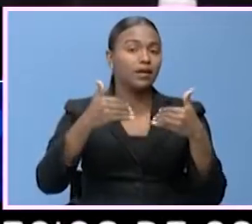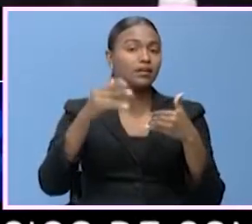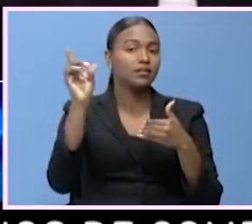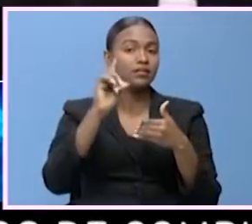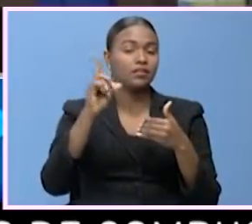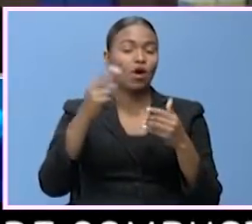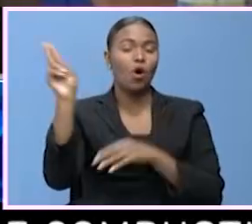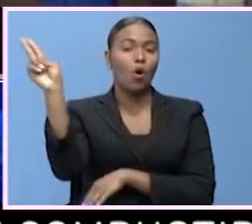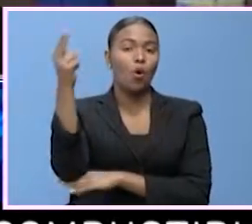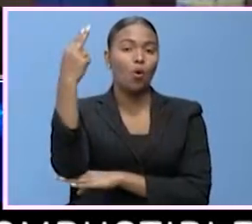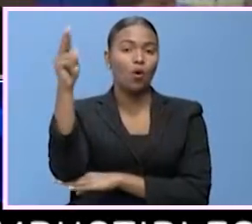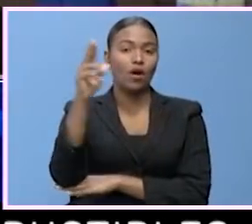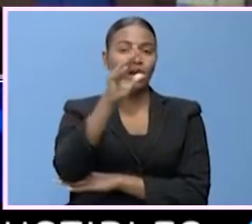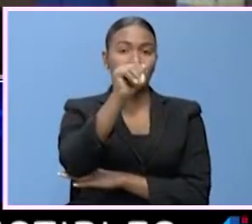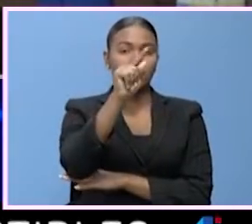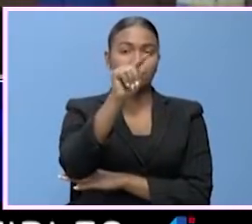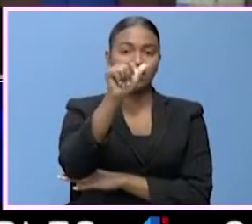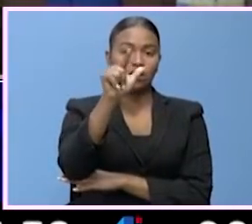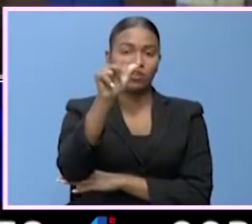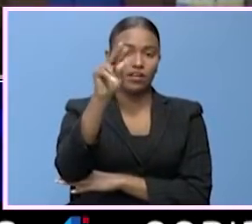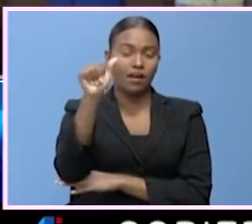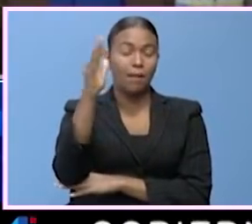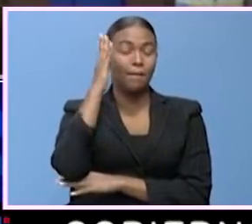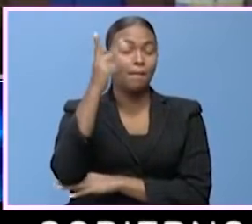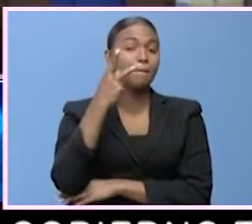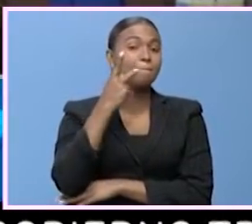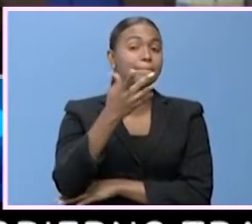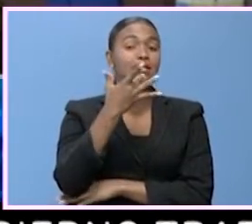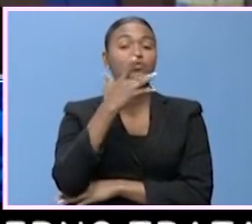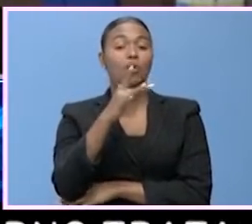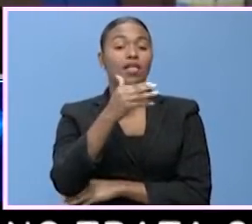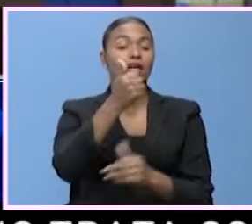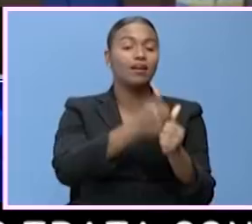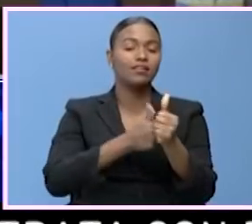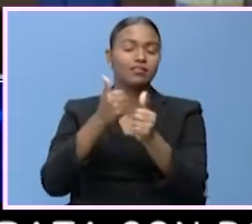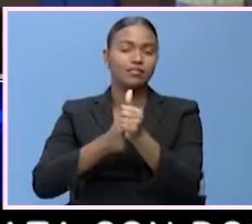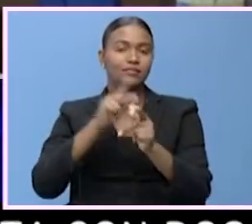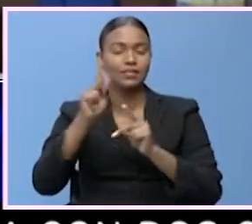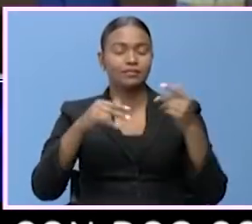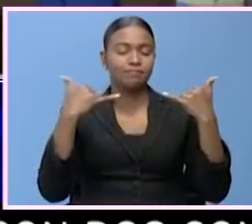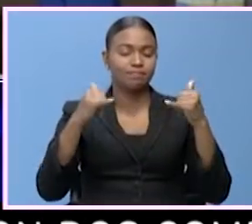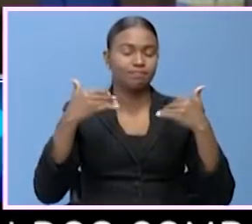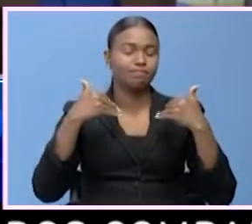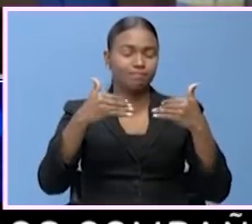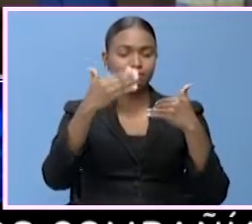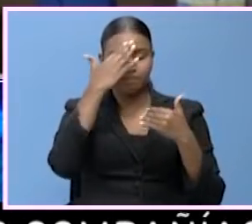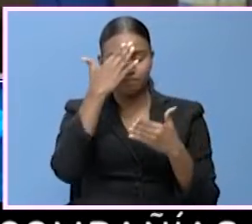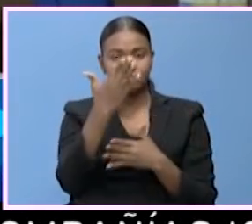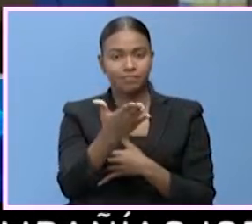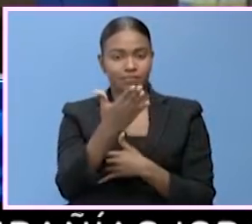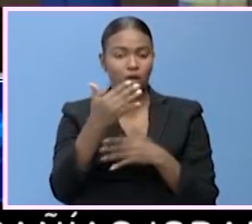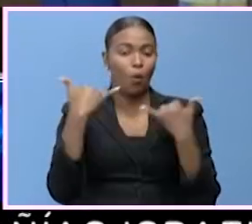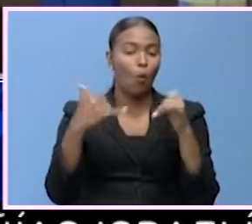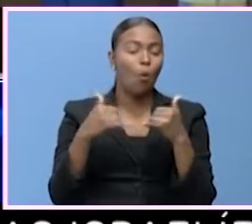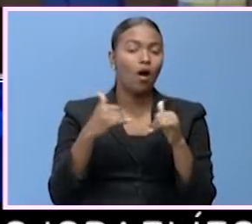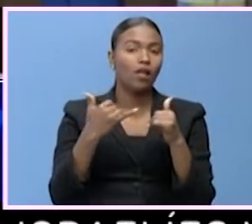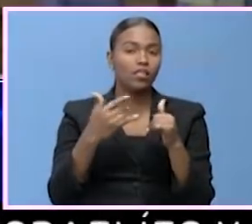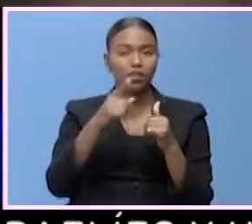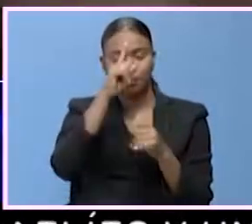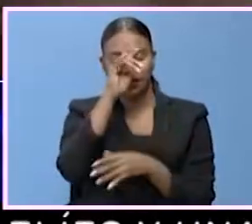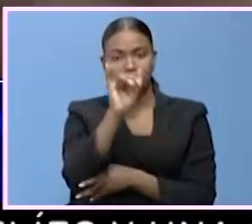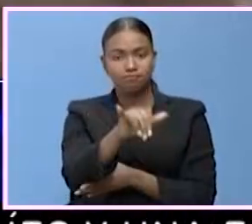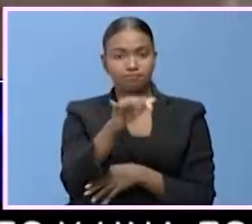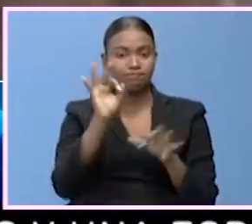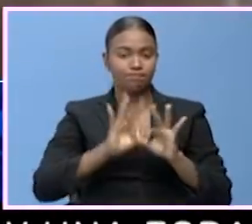en el Hotel Catalone y vamos a desearle suerte a cada uno de los pugilistas que estarán compitiendo en